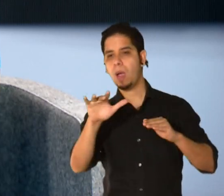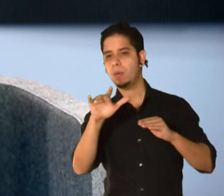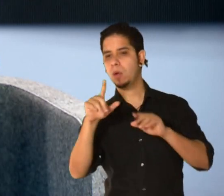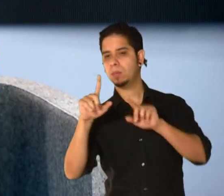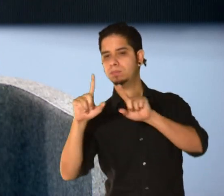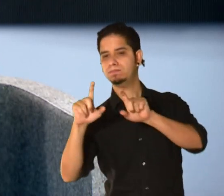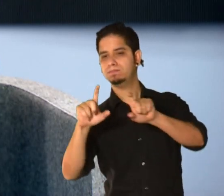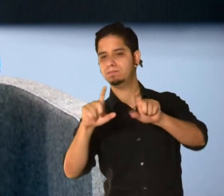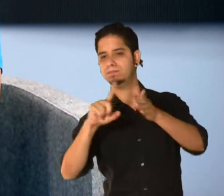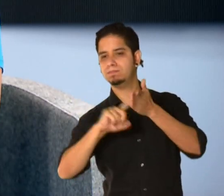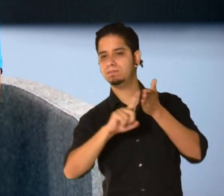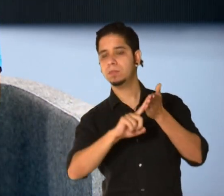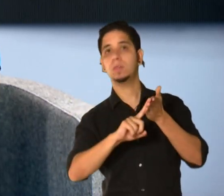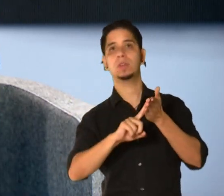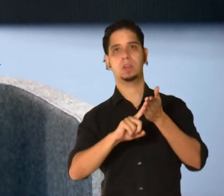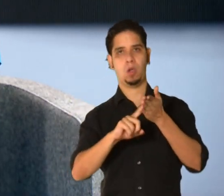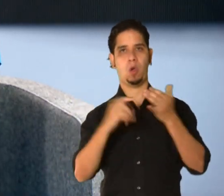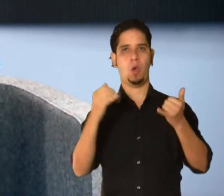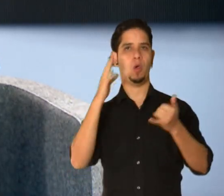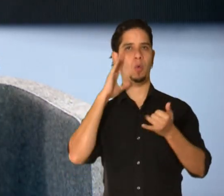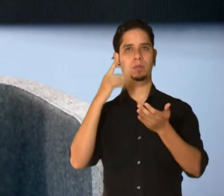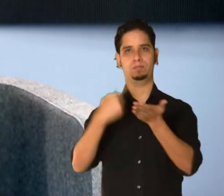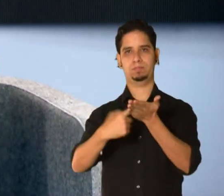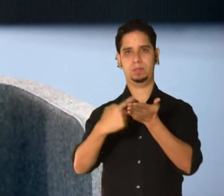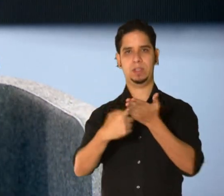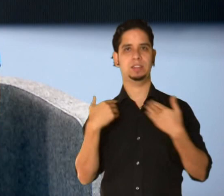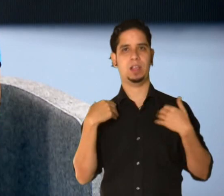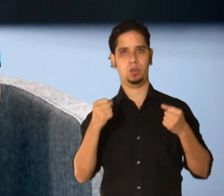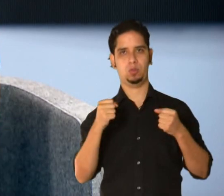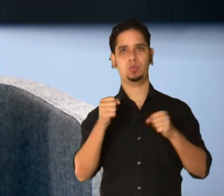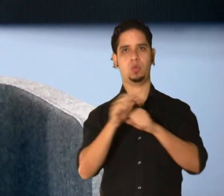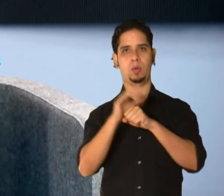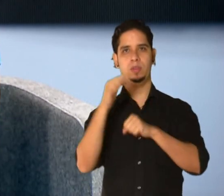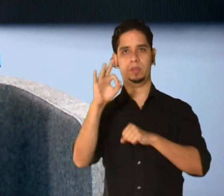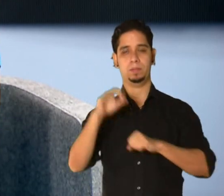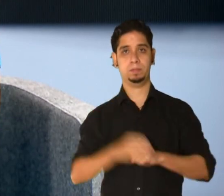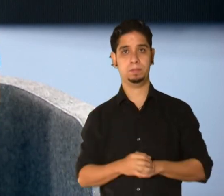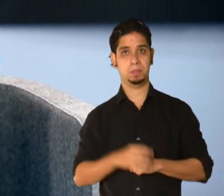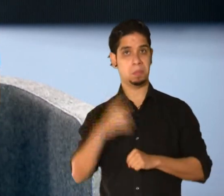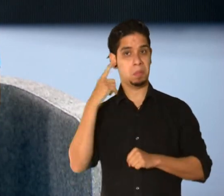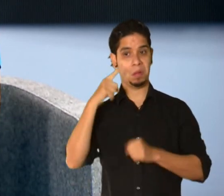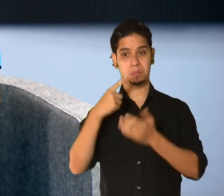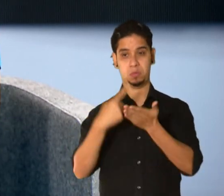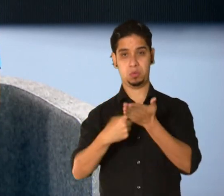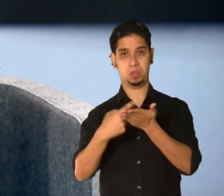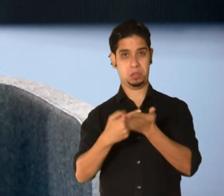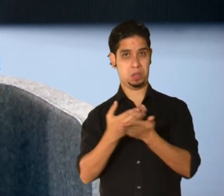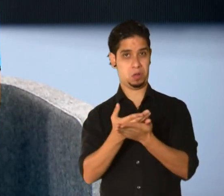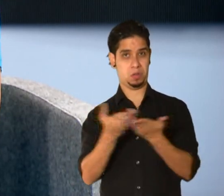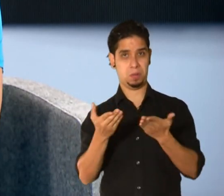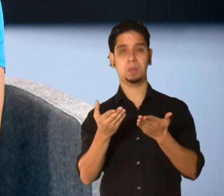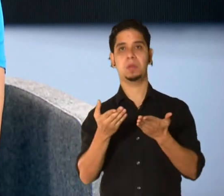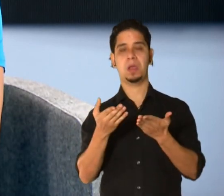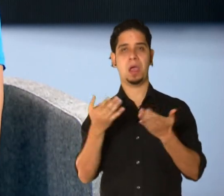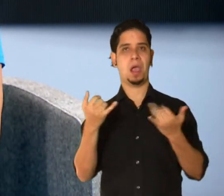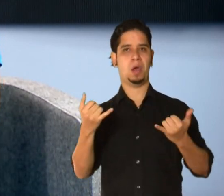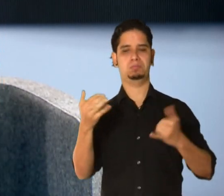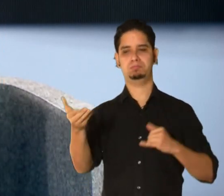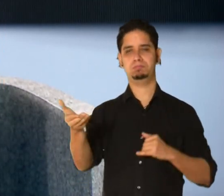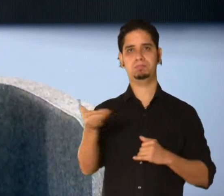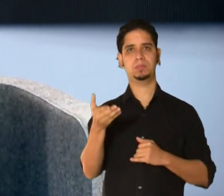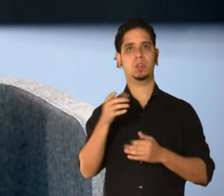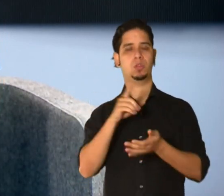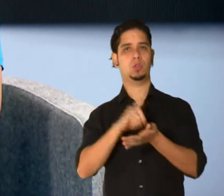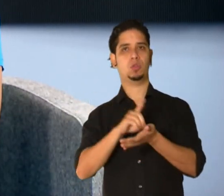muestras, dialogamos hoy en Salud COVID-19. Para dialogar sobre este y otros aspectos, le damos la bienvenida al